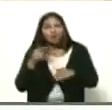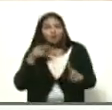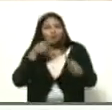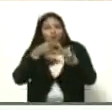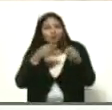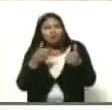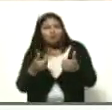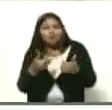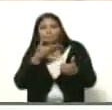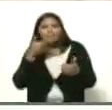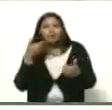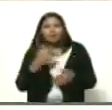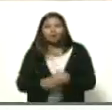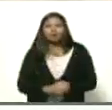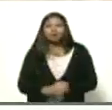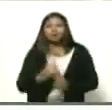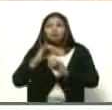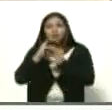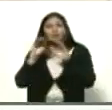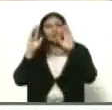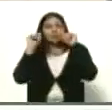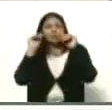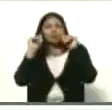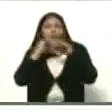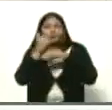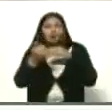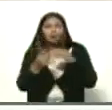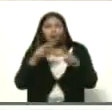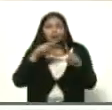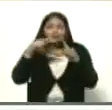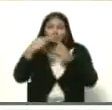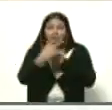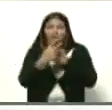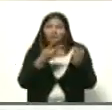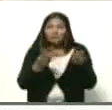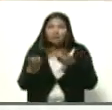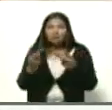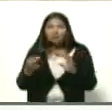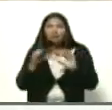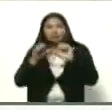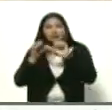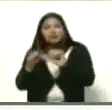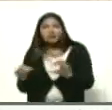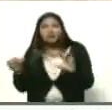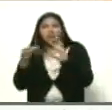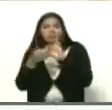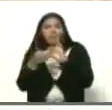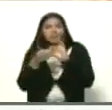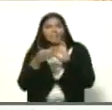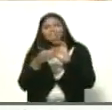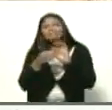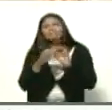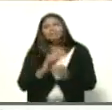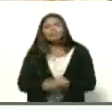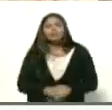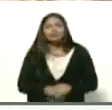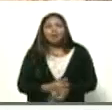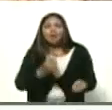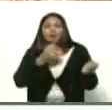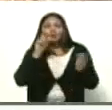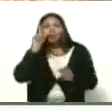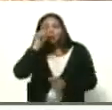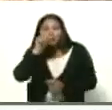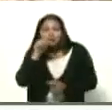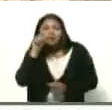camino mejor. De esta manera me despido de este programa 360, por supuesto, invitándoles a que me sigan a través de mis redes sociales, en Twitter @Magaby, en